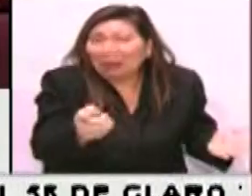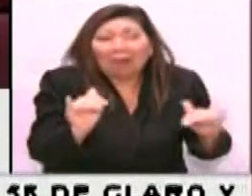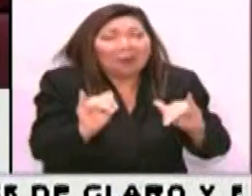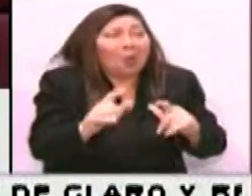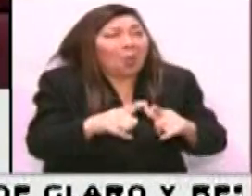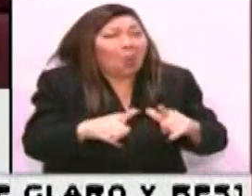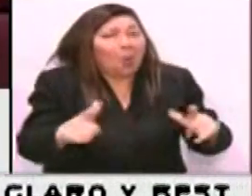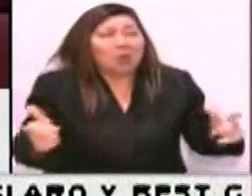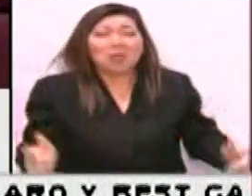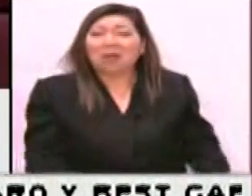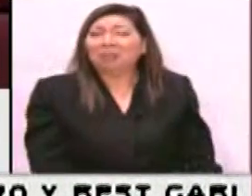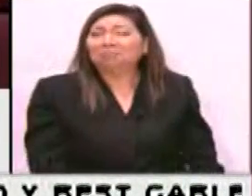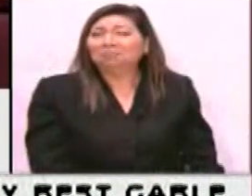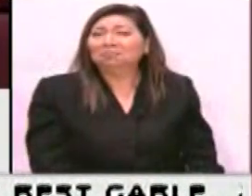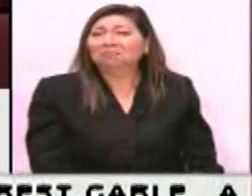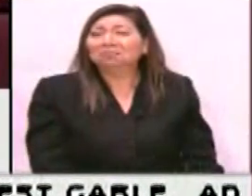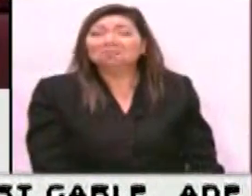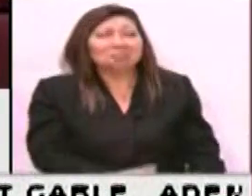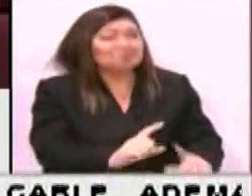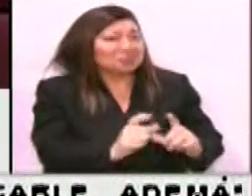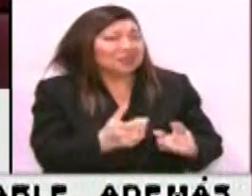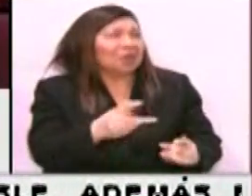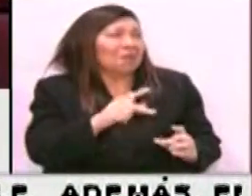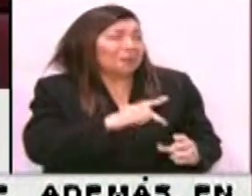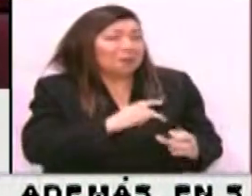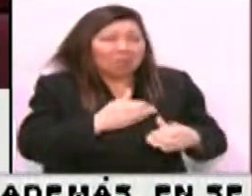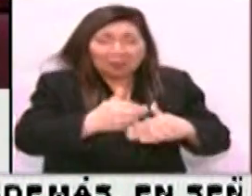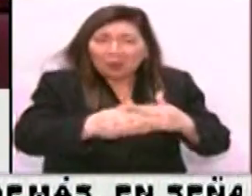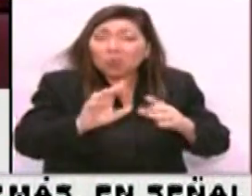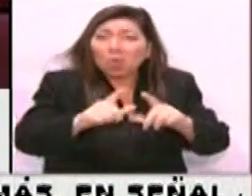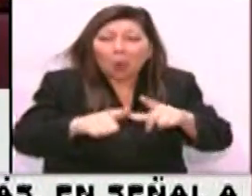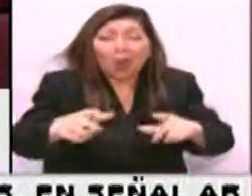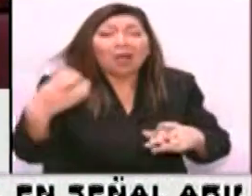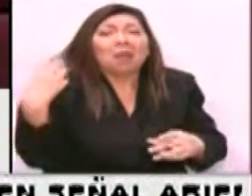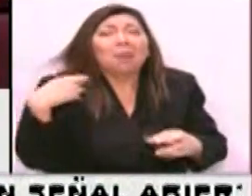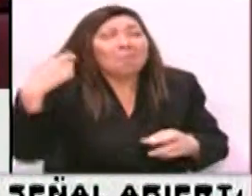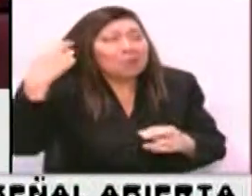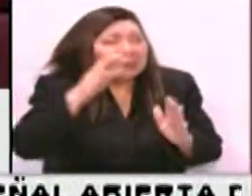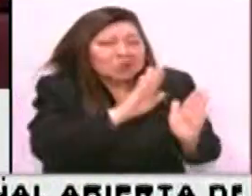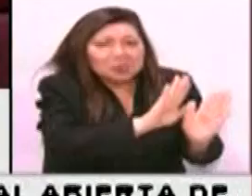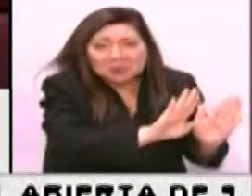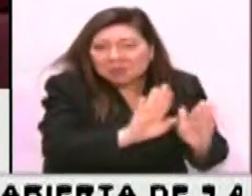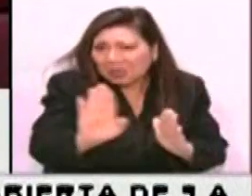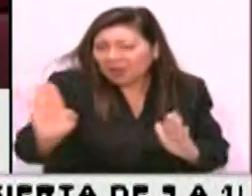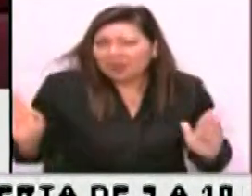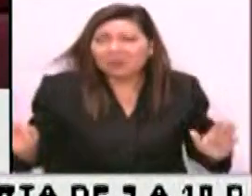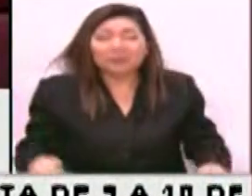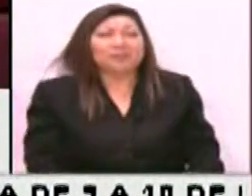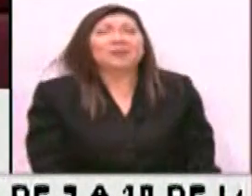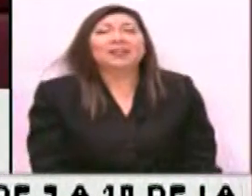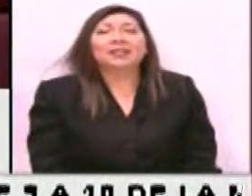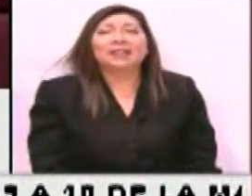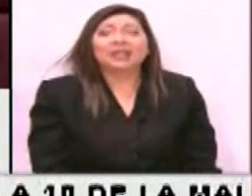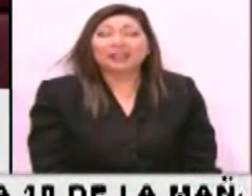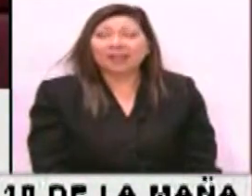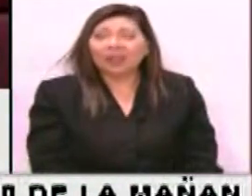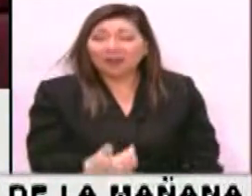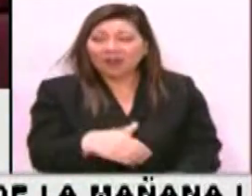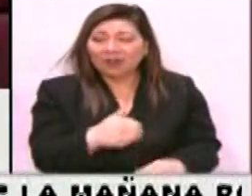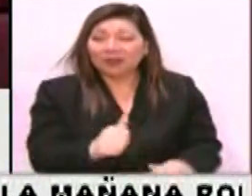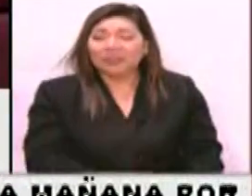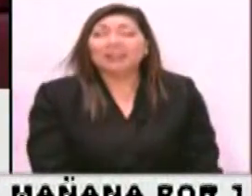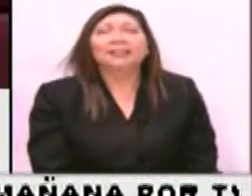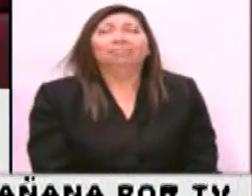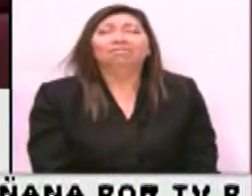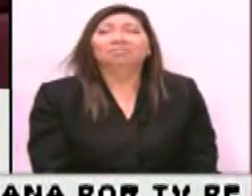su local de Paseo Colón, los señores de Alianza por el Progreso en su local de Pershing, los compañeros de Alfonso